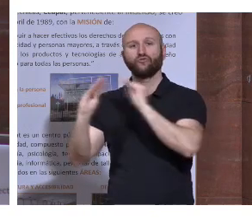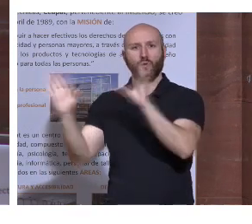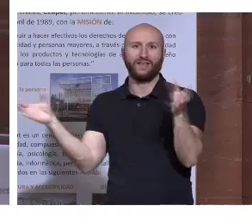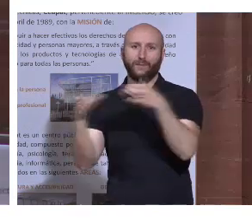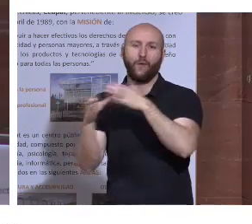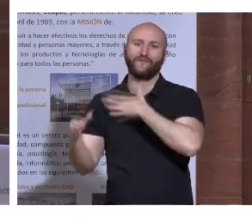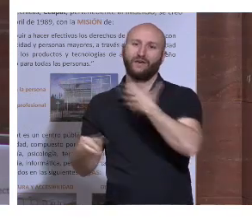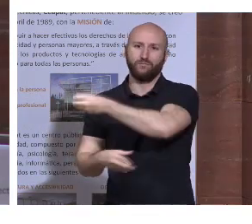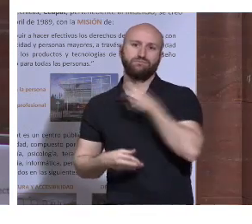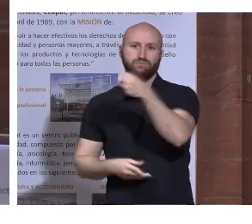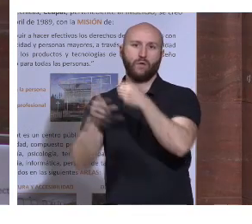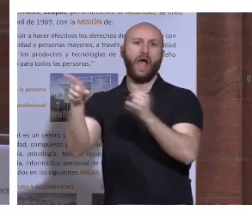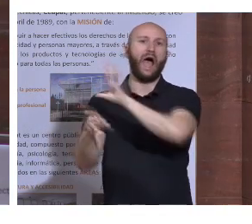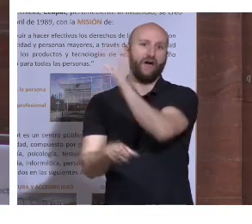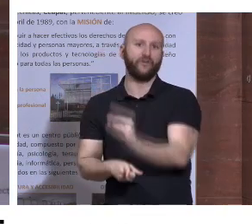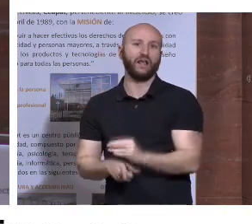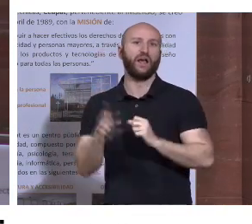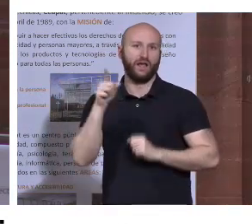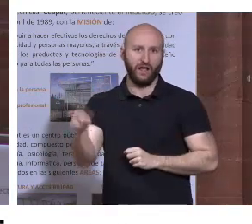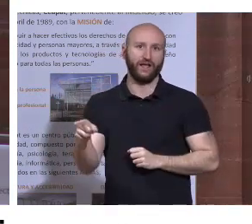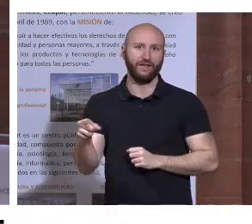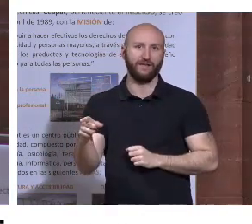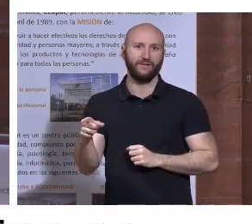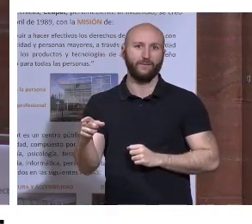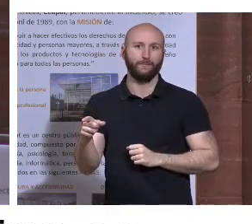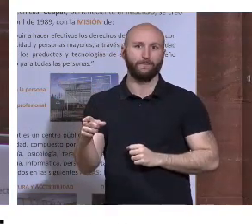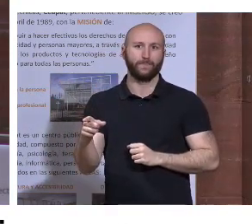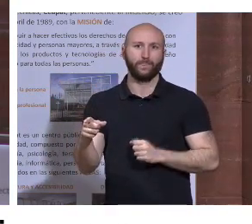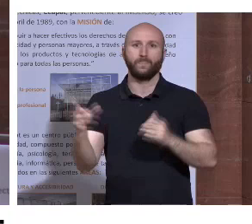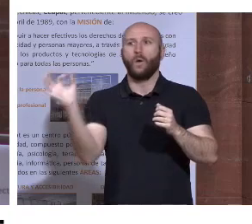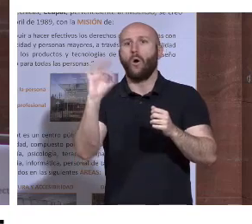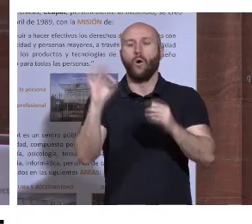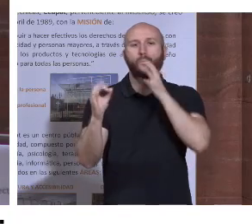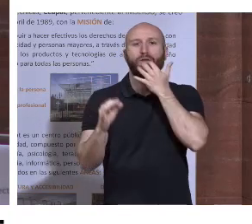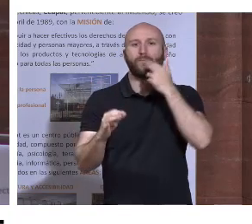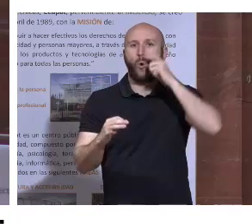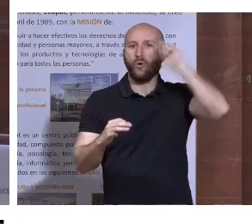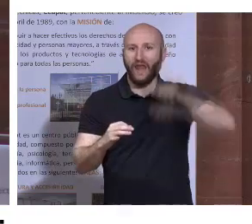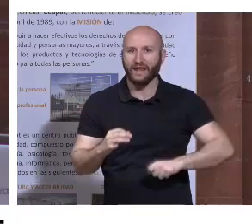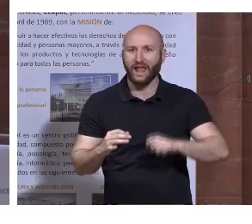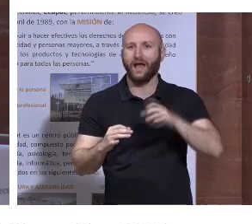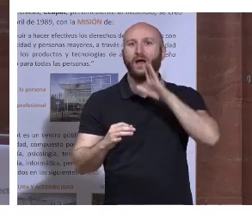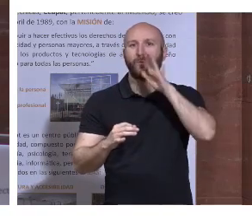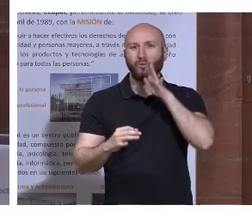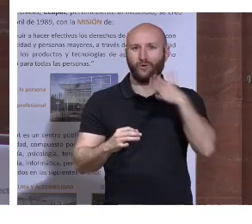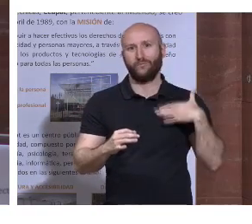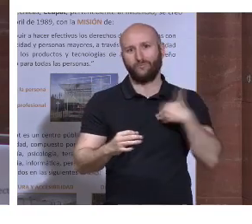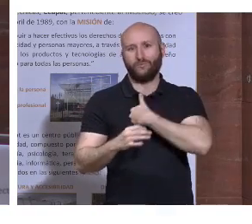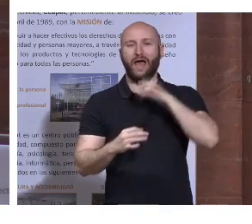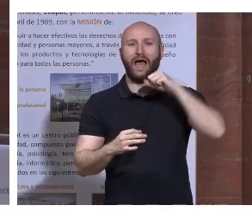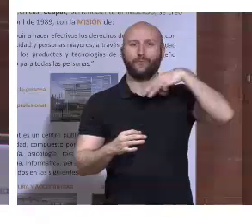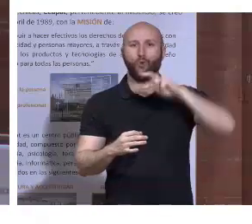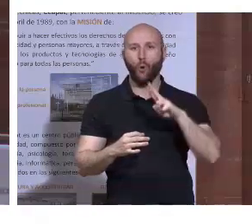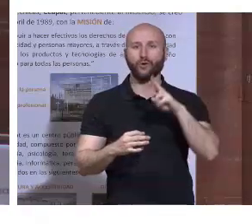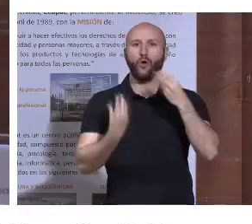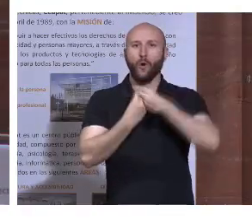África. En África, bueno, o en Ucrania, que ayer me llegaba un papel de ACNUR con